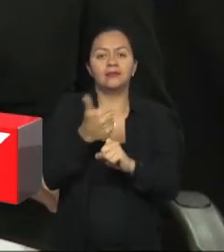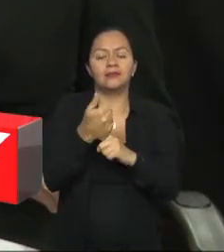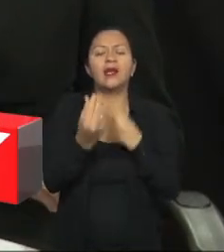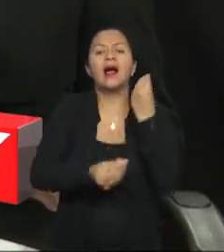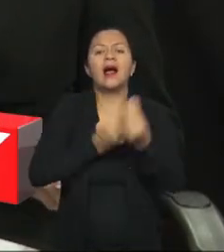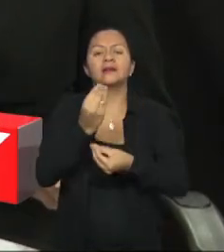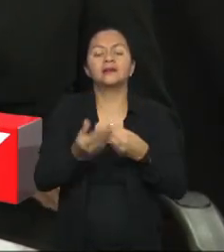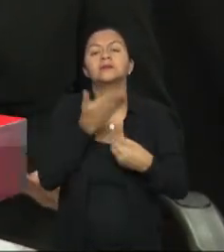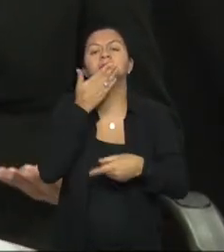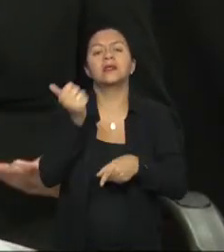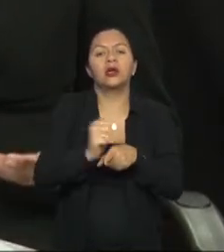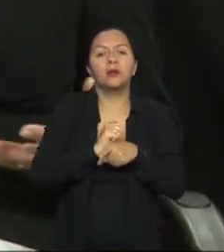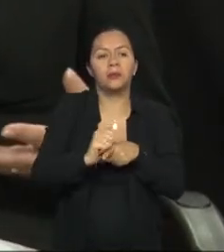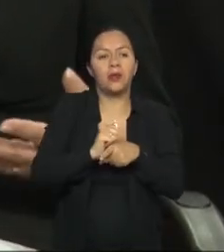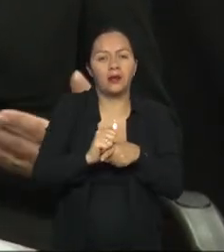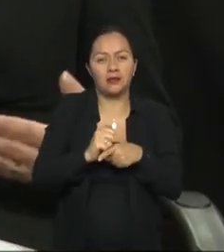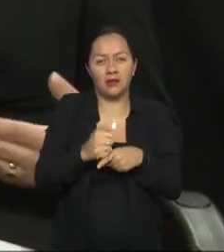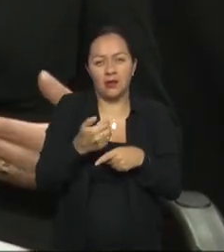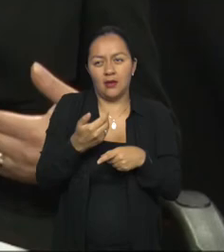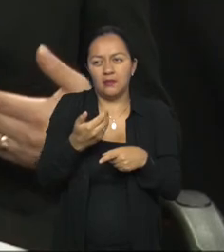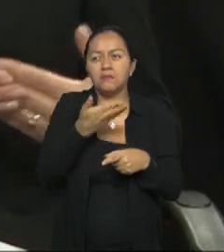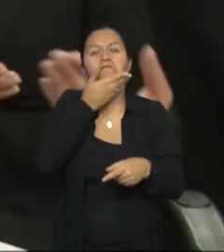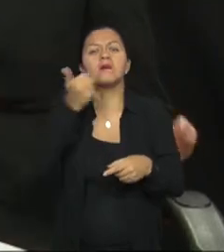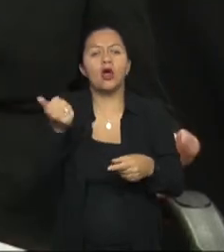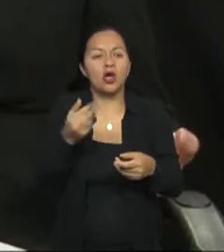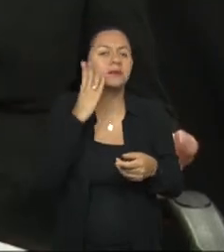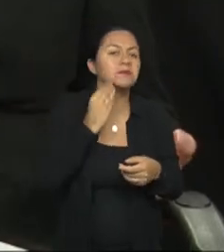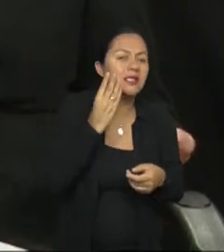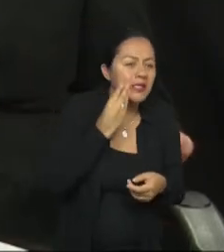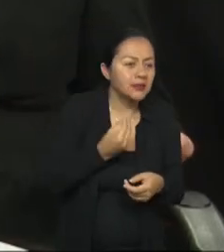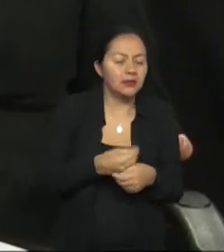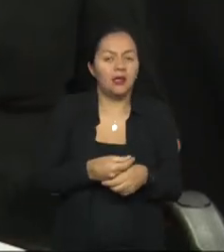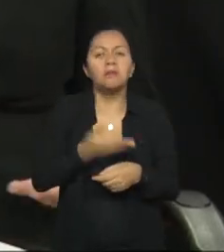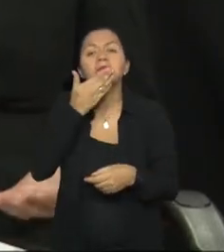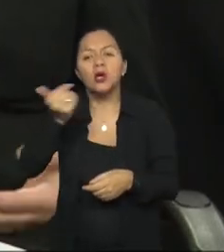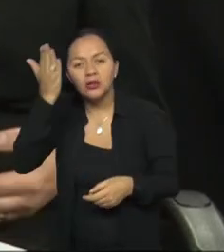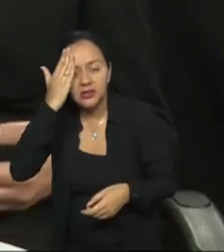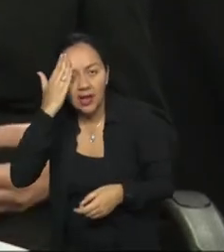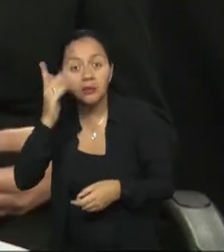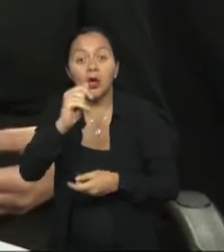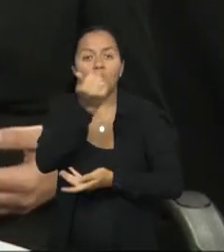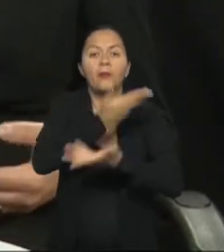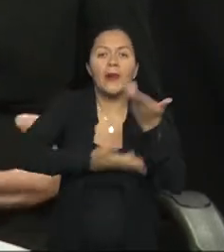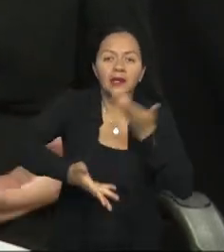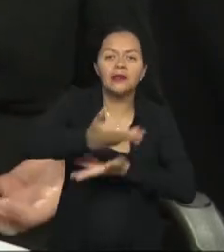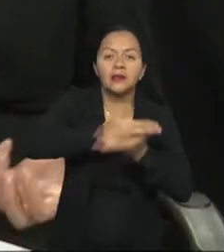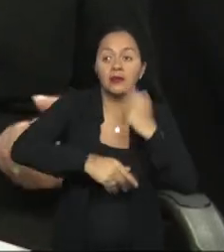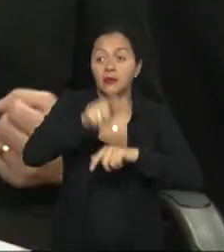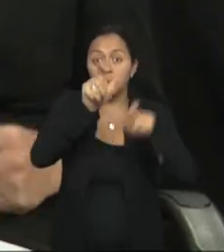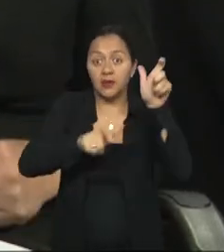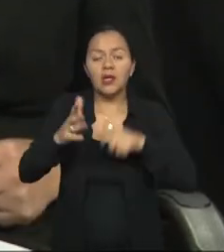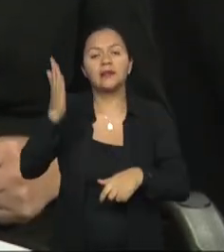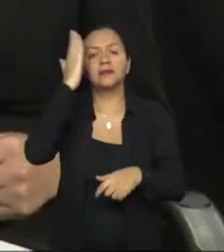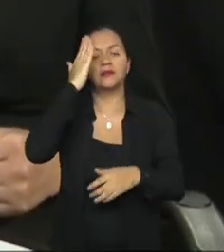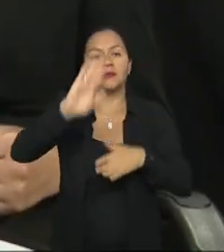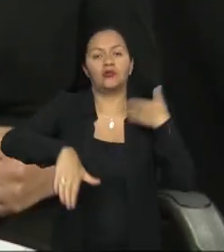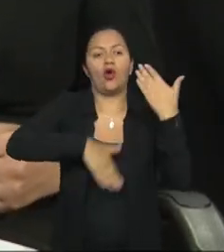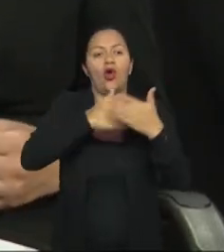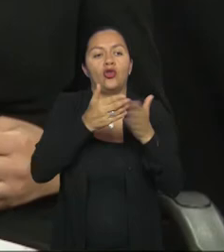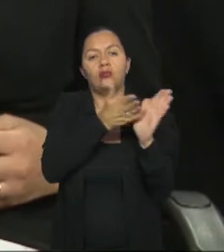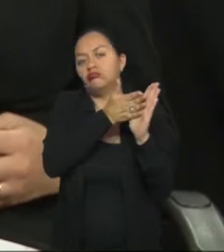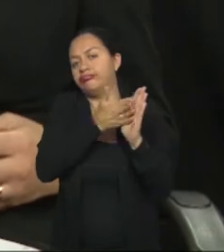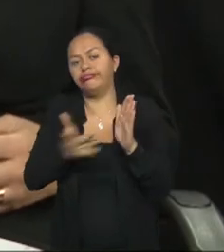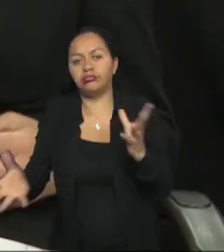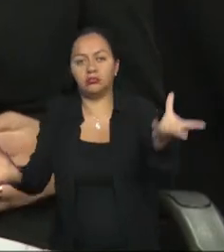nuestras mejores prácticas. Y así pues podemos compartir y las personas, los participantes se pueden llevar todo ese